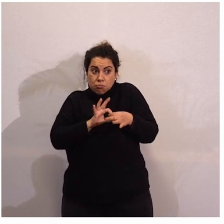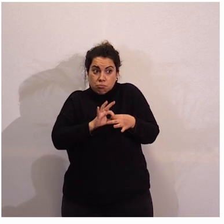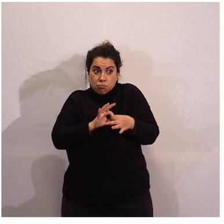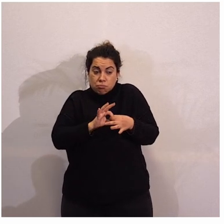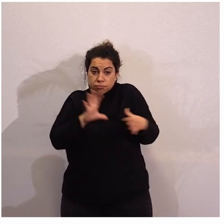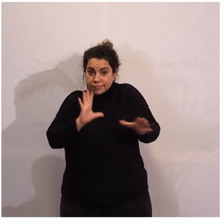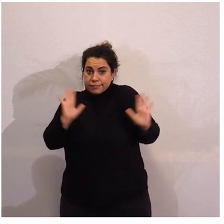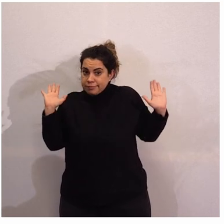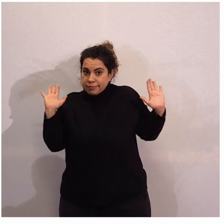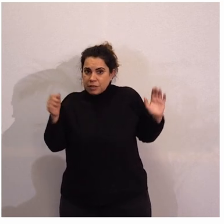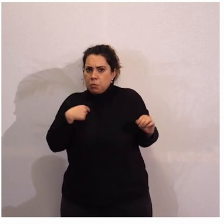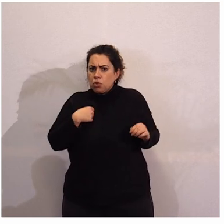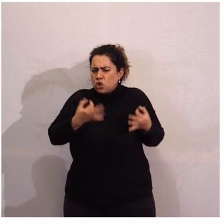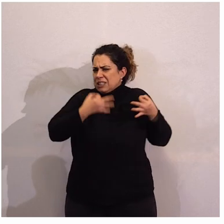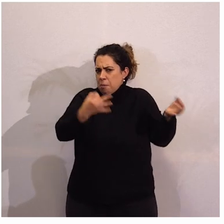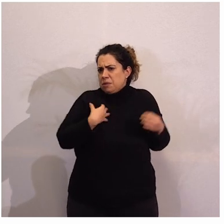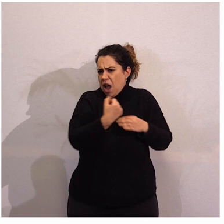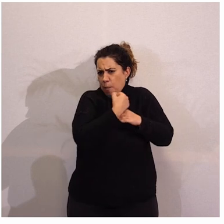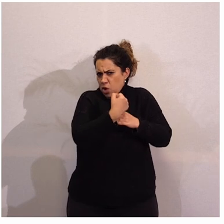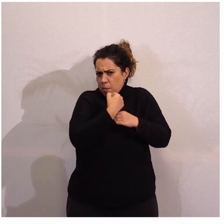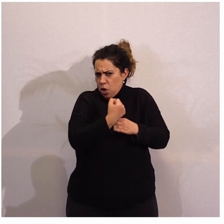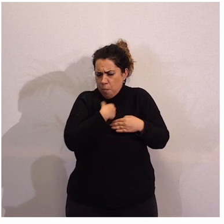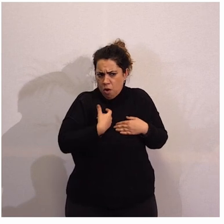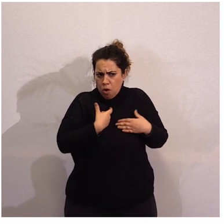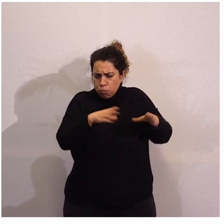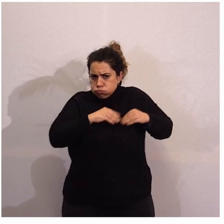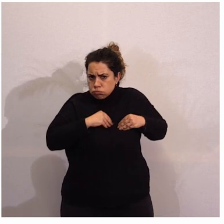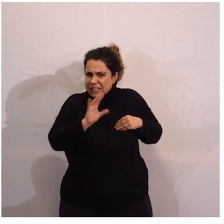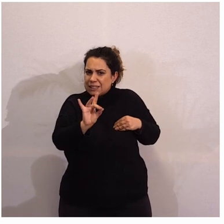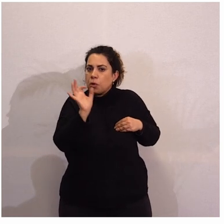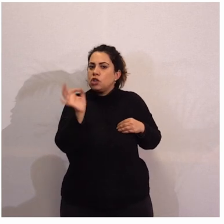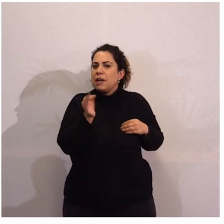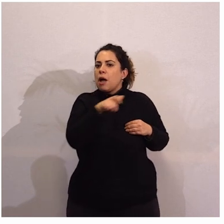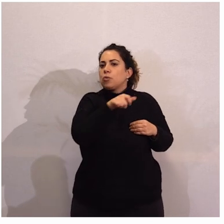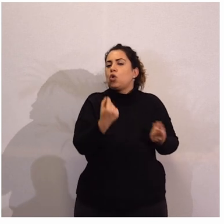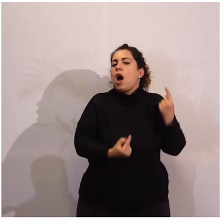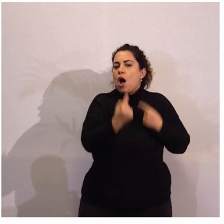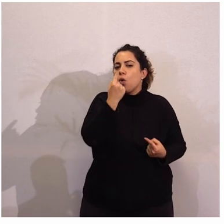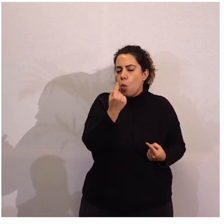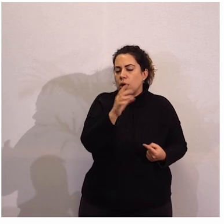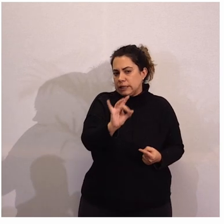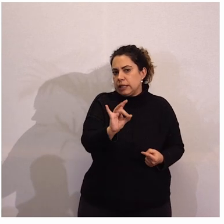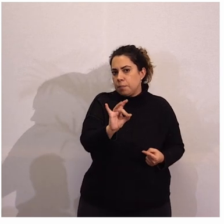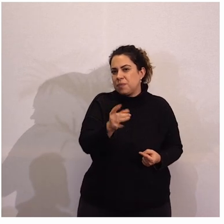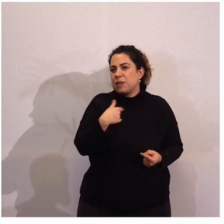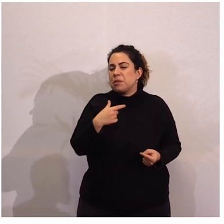siempre he aceptado todo el apoyo, ¿no? Pero claro, existe, sí. Me alegro mucho que...